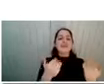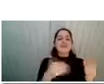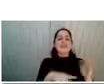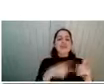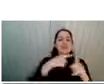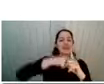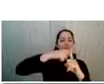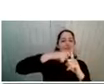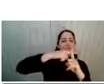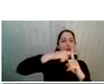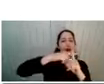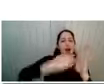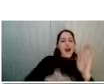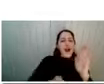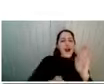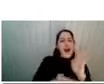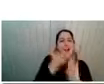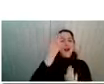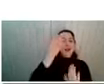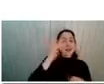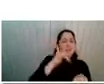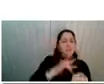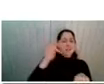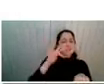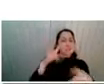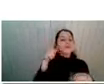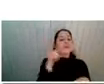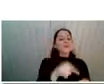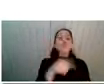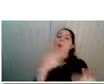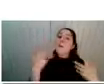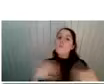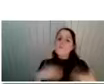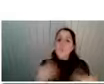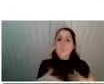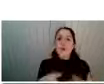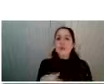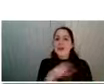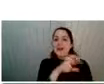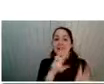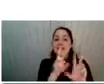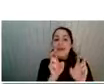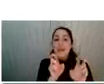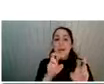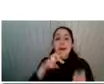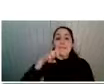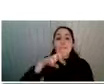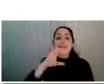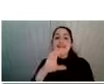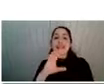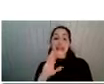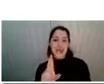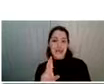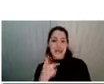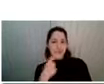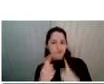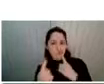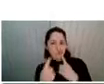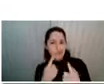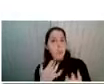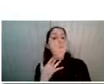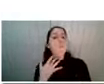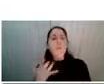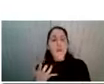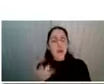altas temperaturas son claves en el paso de PCR. Que lo que es básicamente un PCR es que